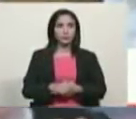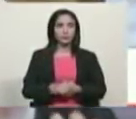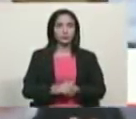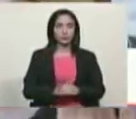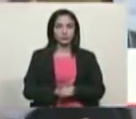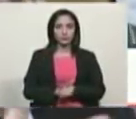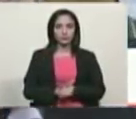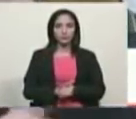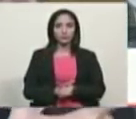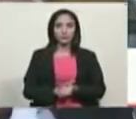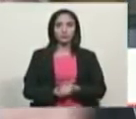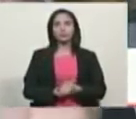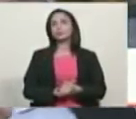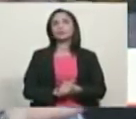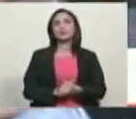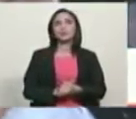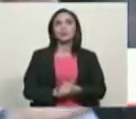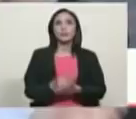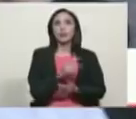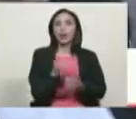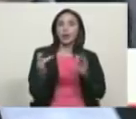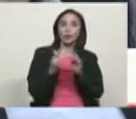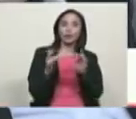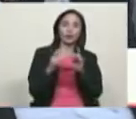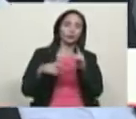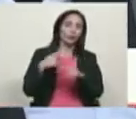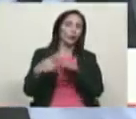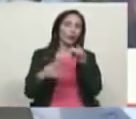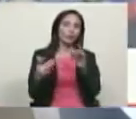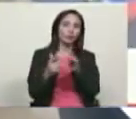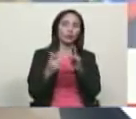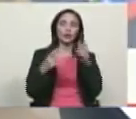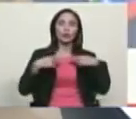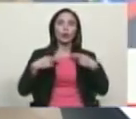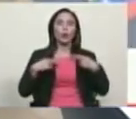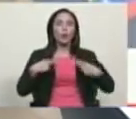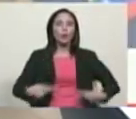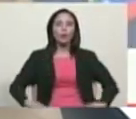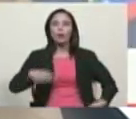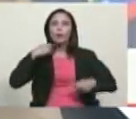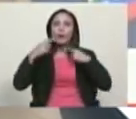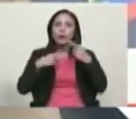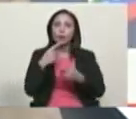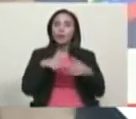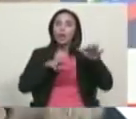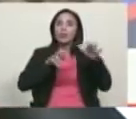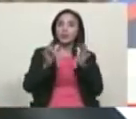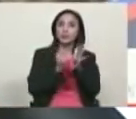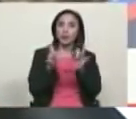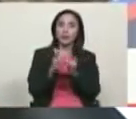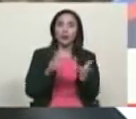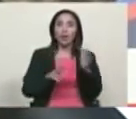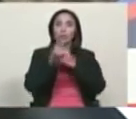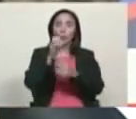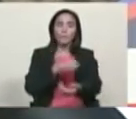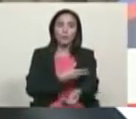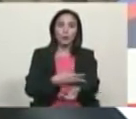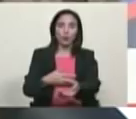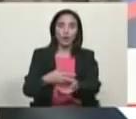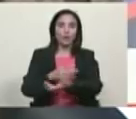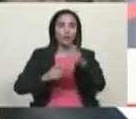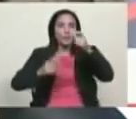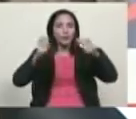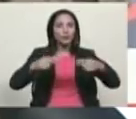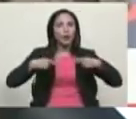Y tengo contacto diario permanente con la Milicia Nacional Bolivariana. El 13 de abril vamos a llegar a 2 millones de